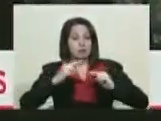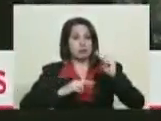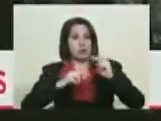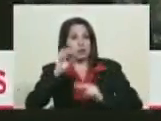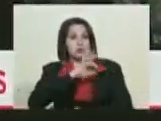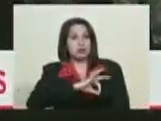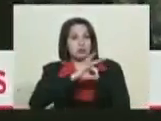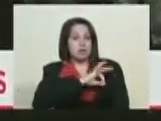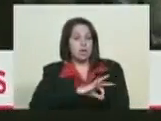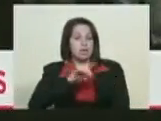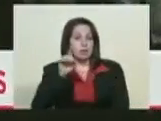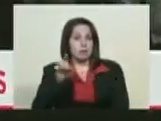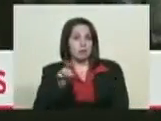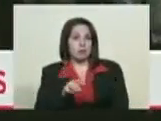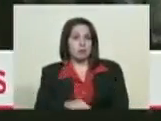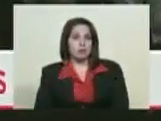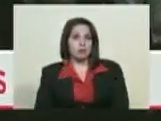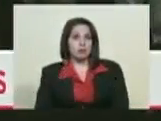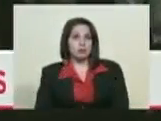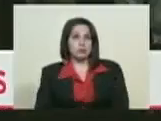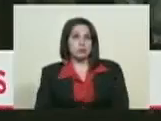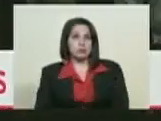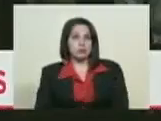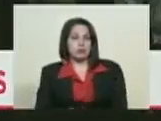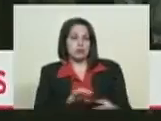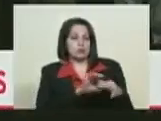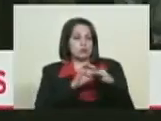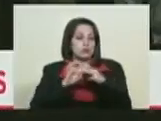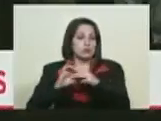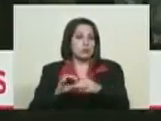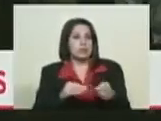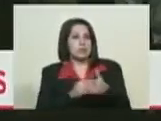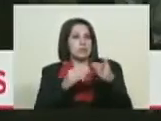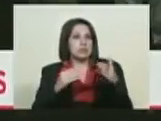socialismo, de unidad antiimperialista.